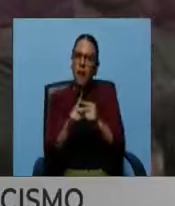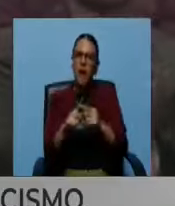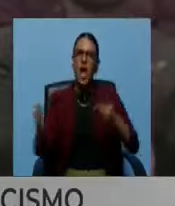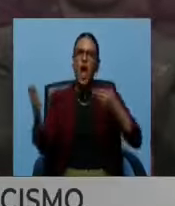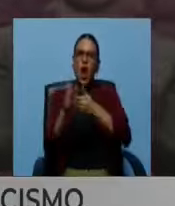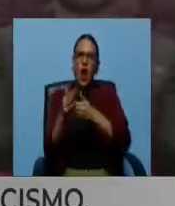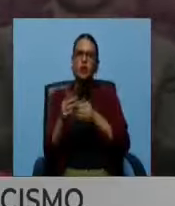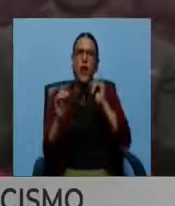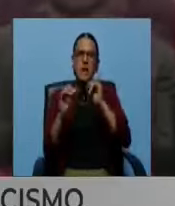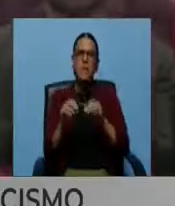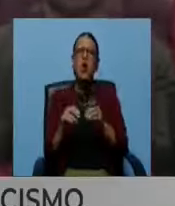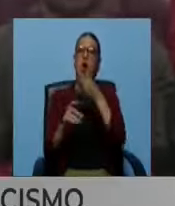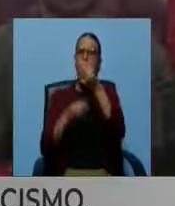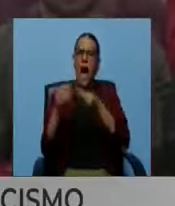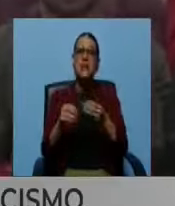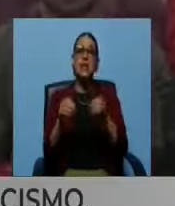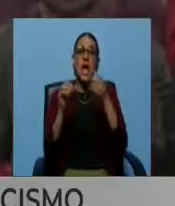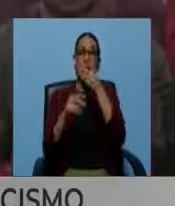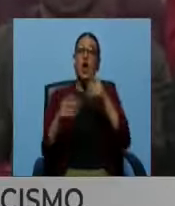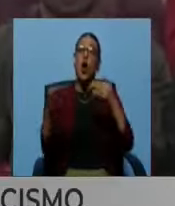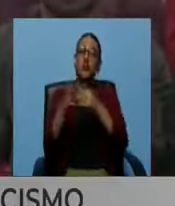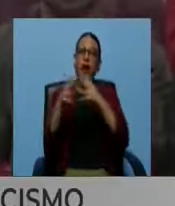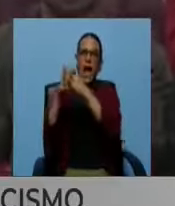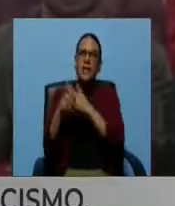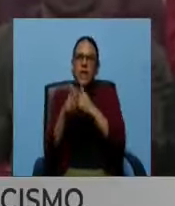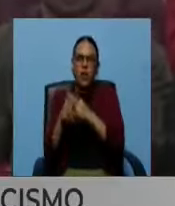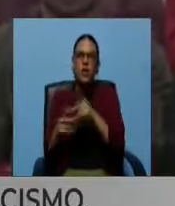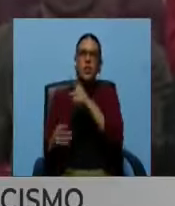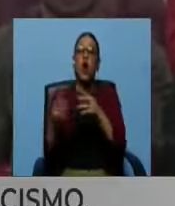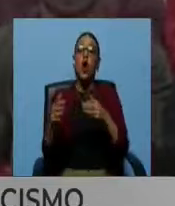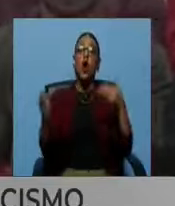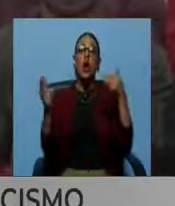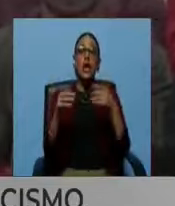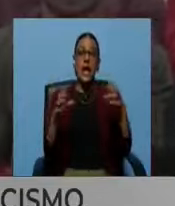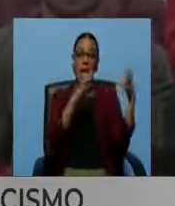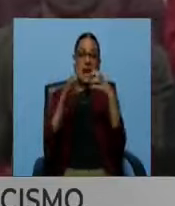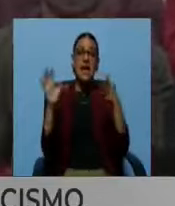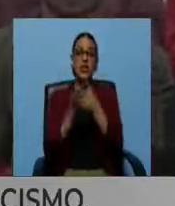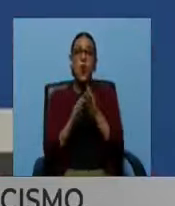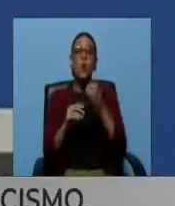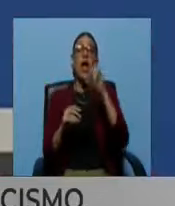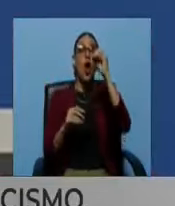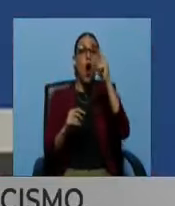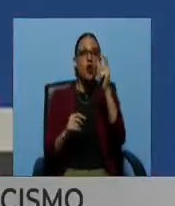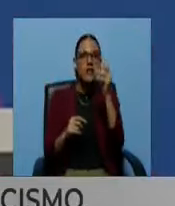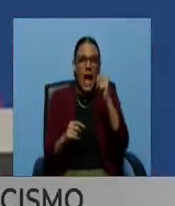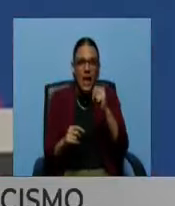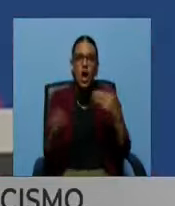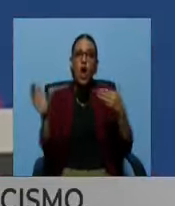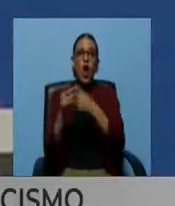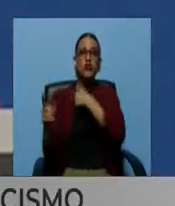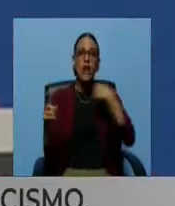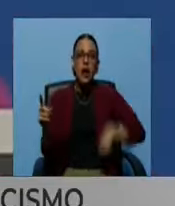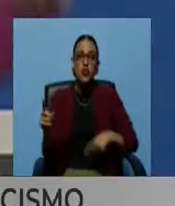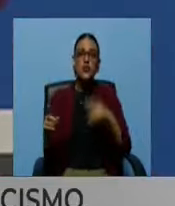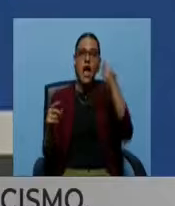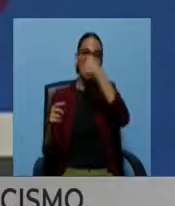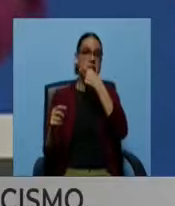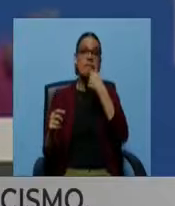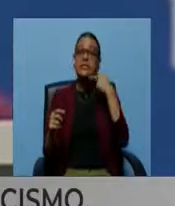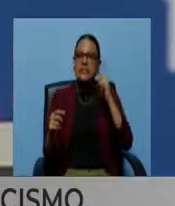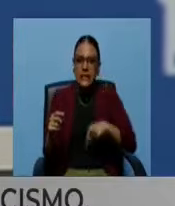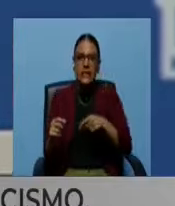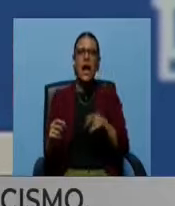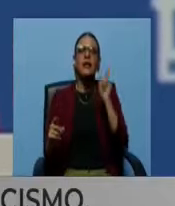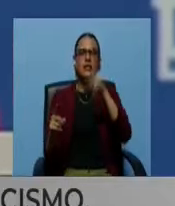OTAN, contra los Estados Unidos. Es la guerra de Estados Unidos y la OTAN contra Rusia y contra China. Y